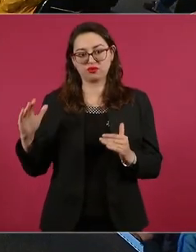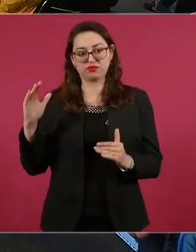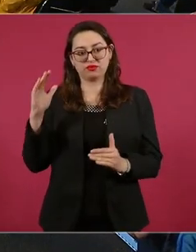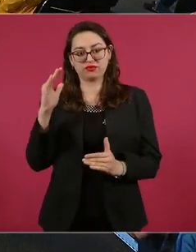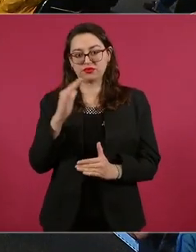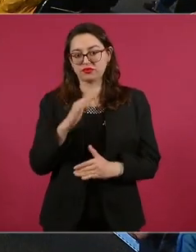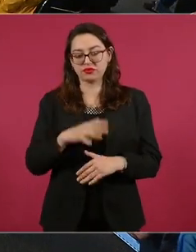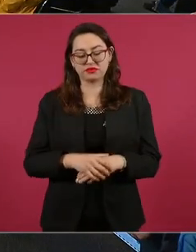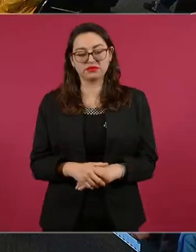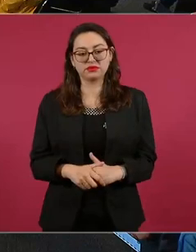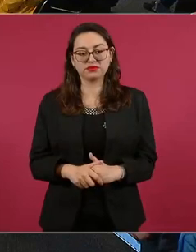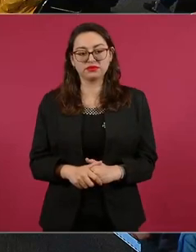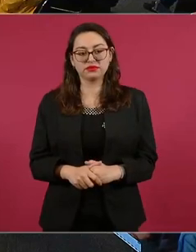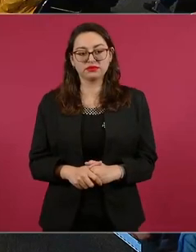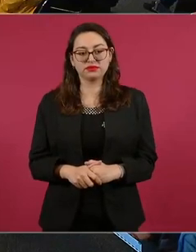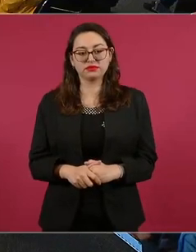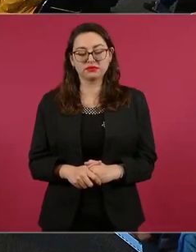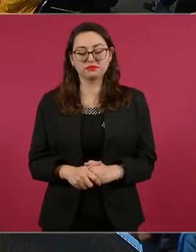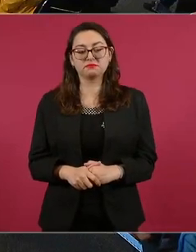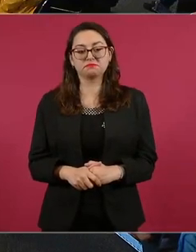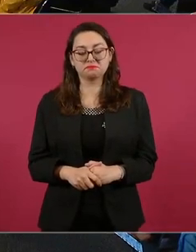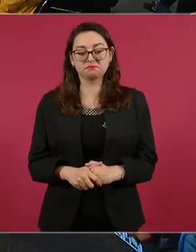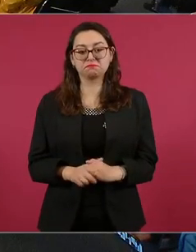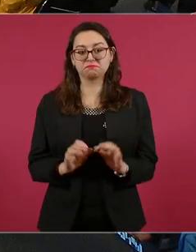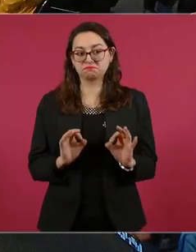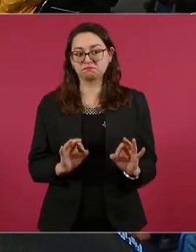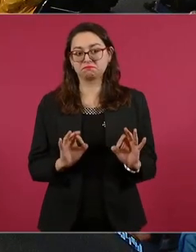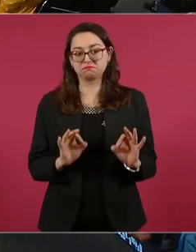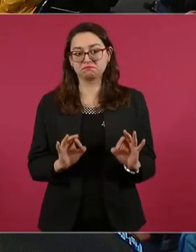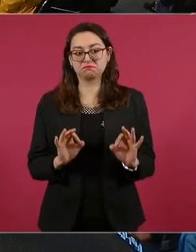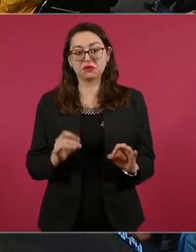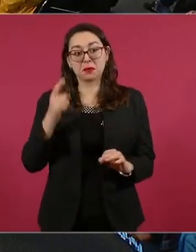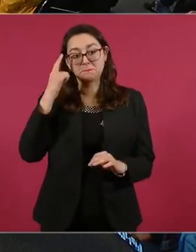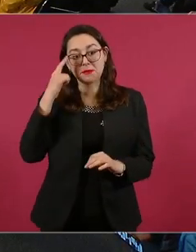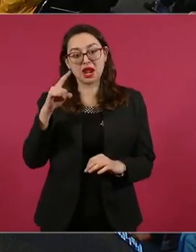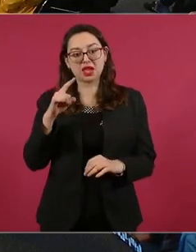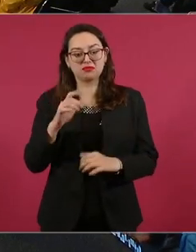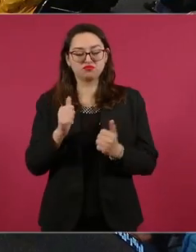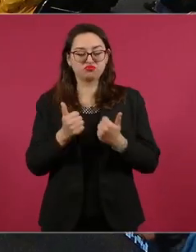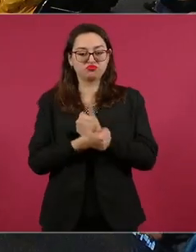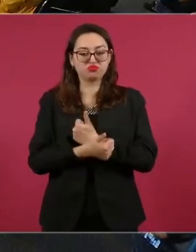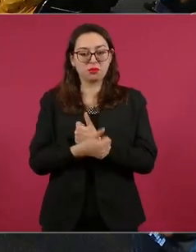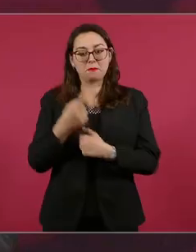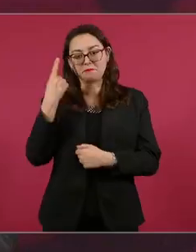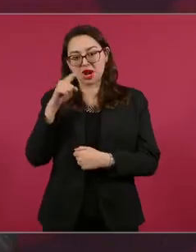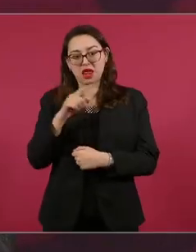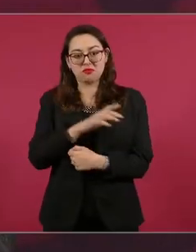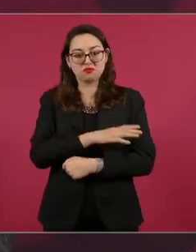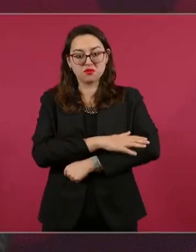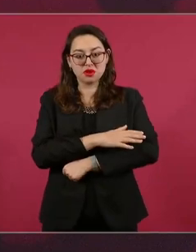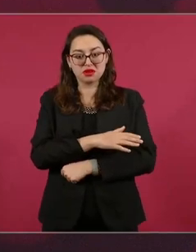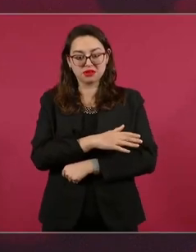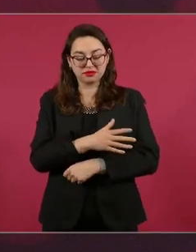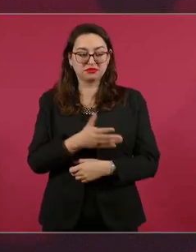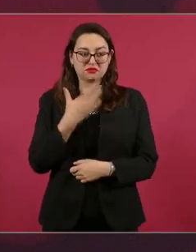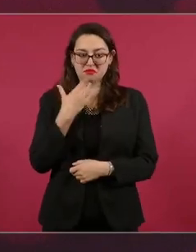de primer orden, muy buenos para el influyentismo. Entonces,